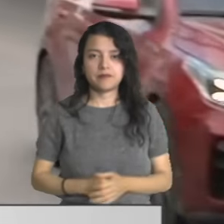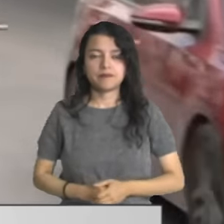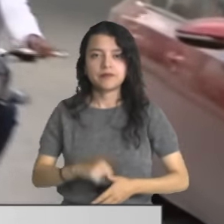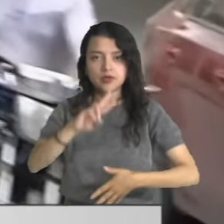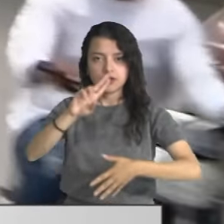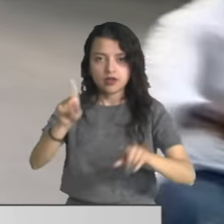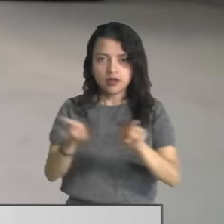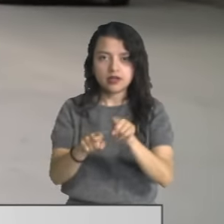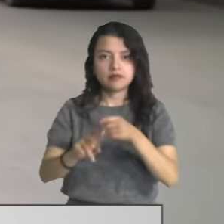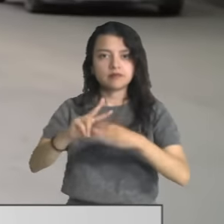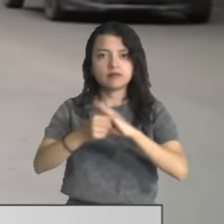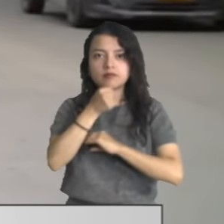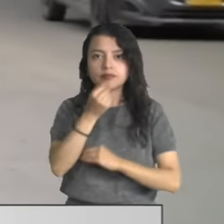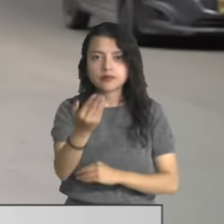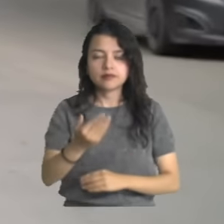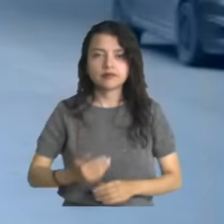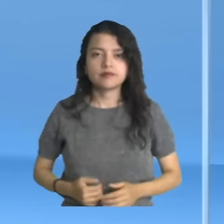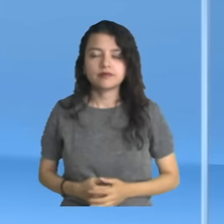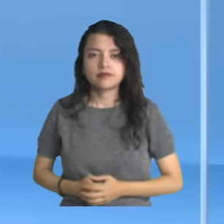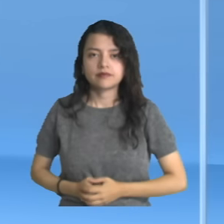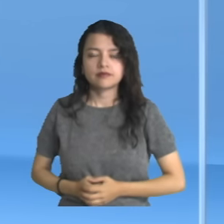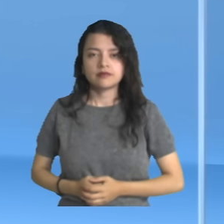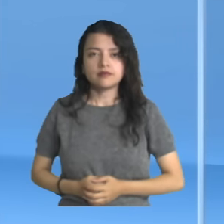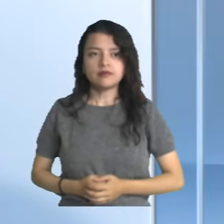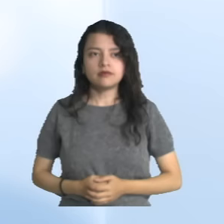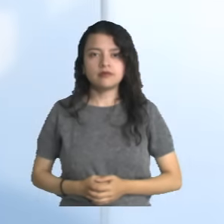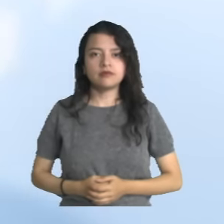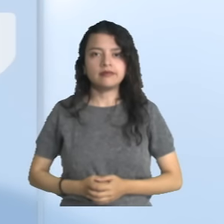para Noticentro 1 CMI. Feliz tarde.